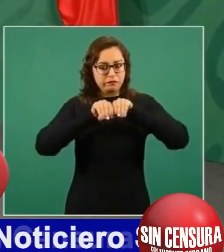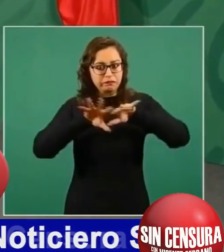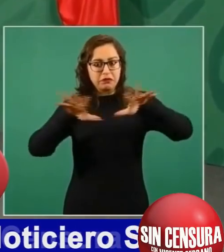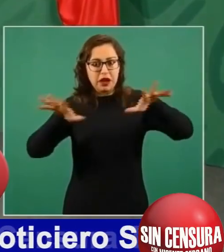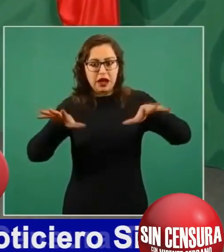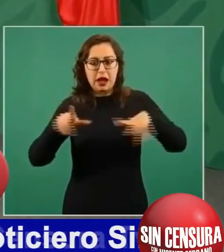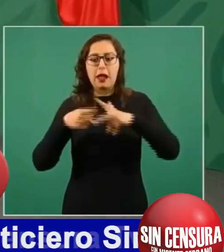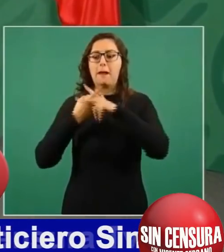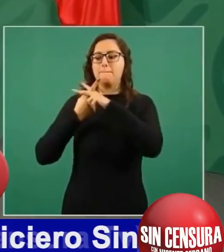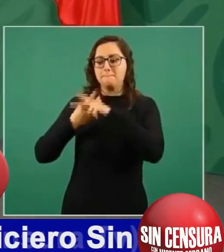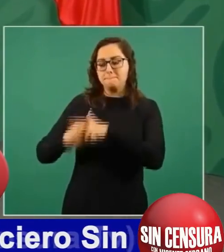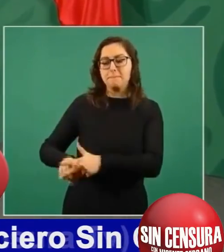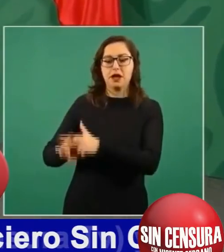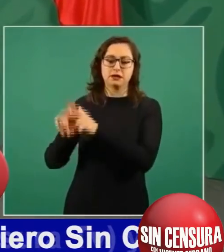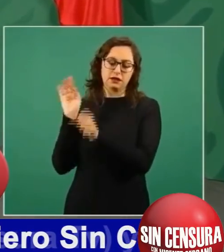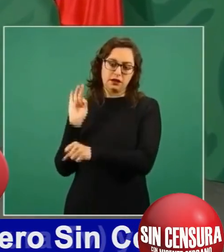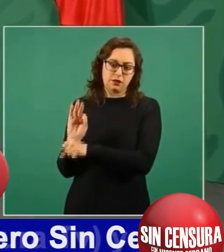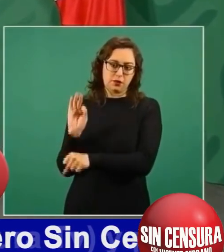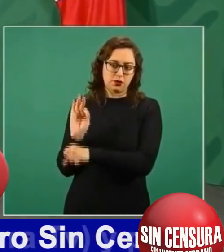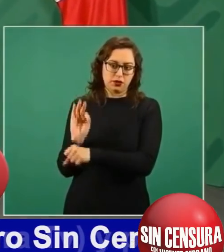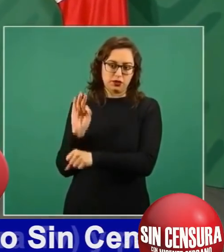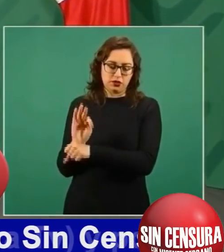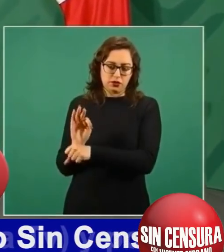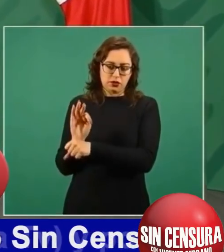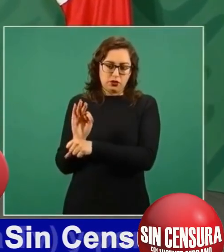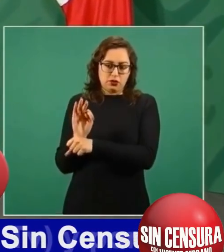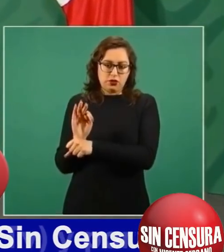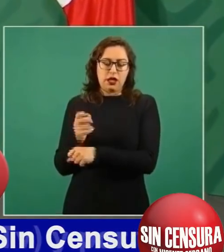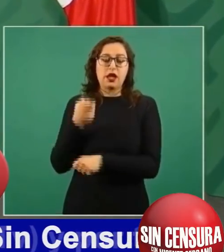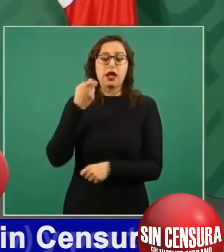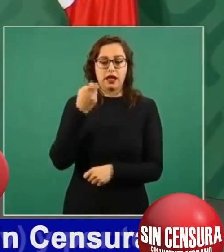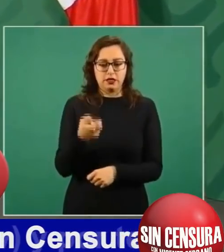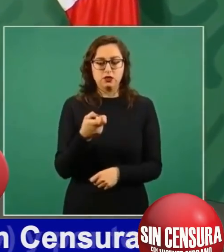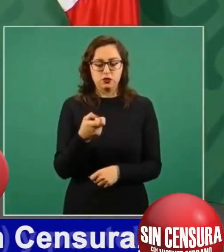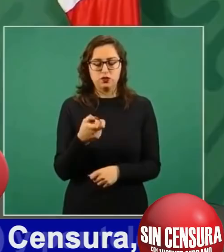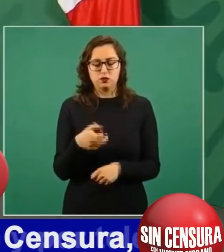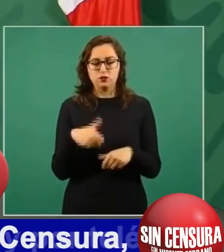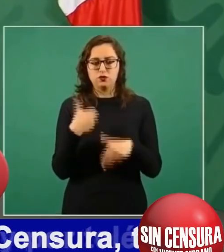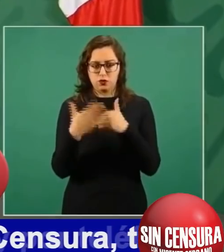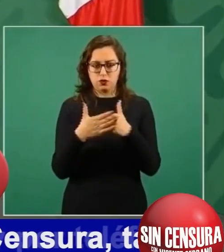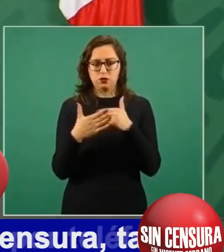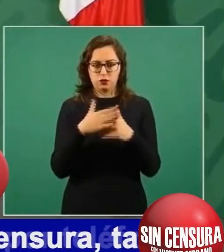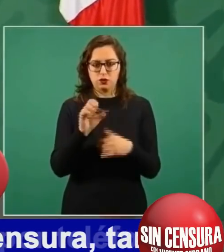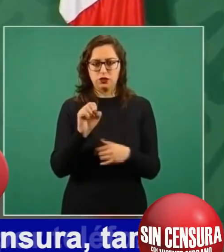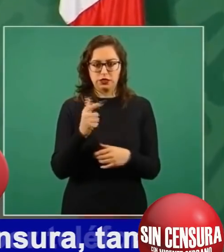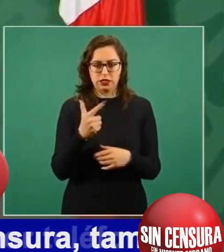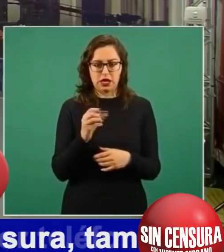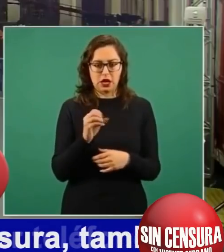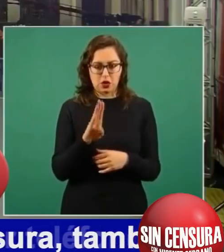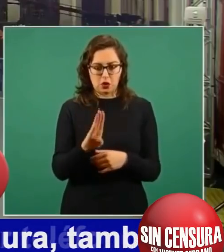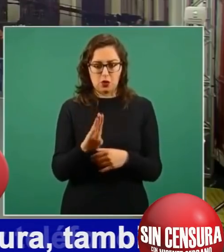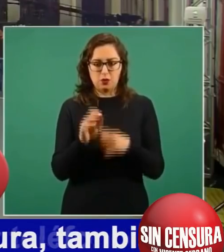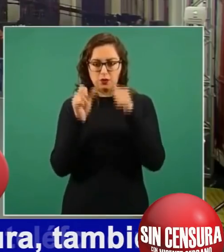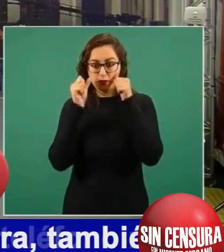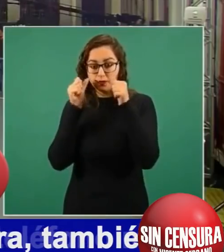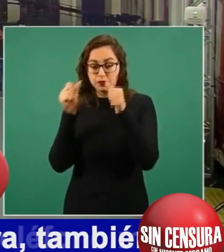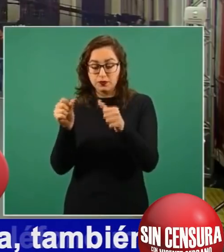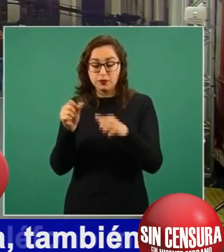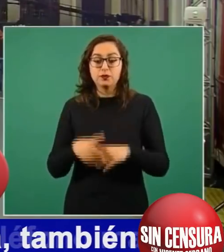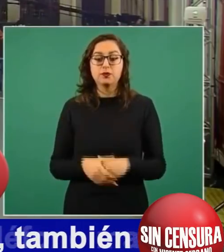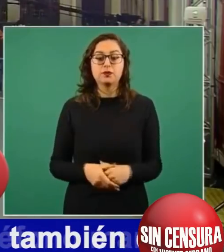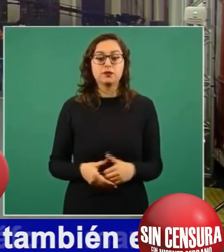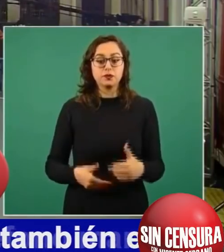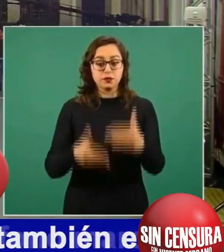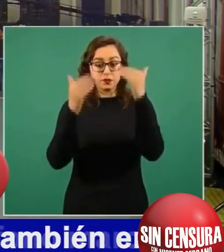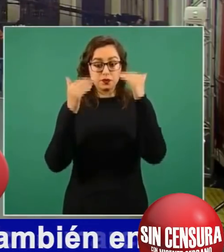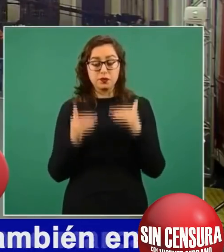¿no? Entonces, vamos a que la Secretaría de Gobernación actúe. Particularmente, presidente, sobre este mismo tema,